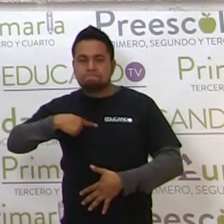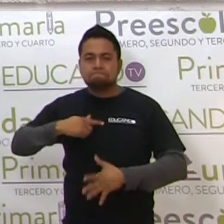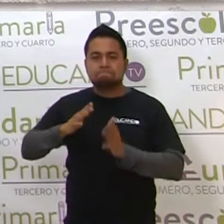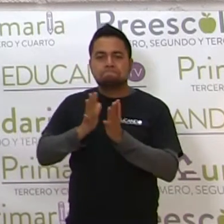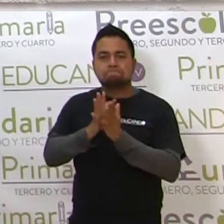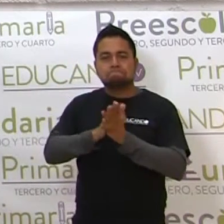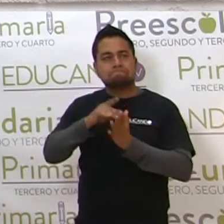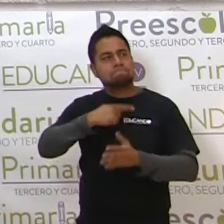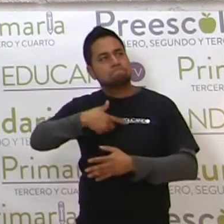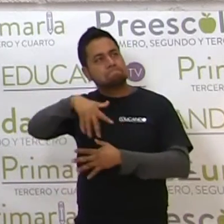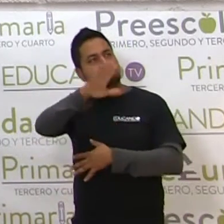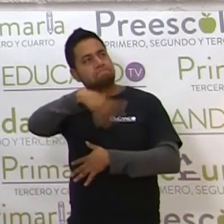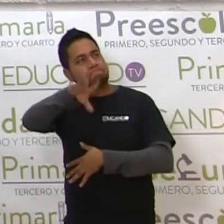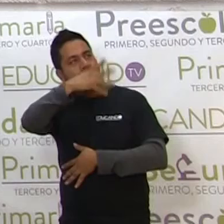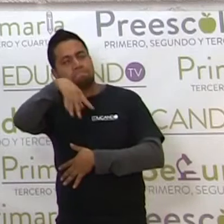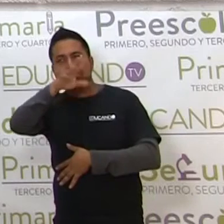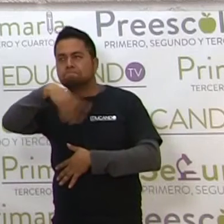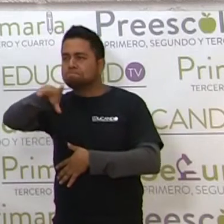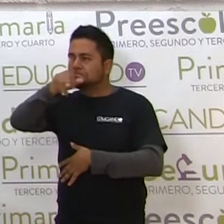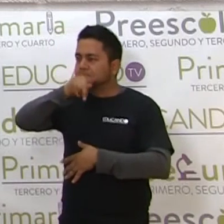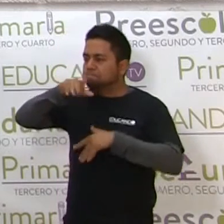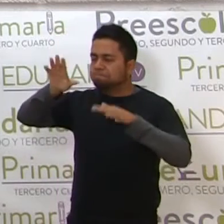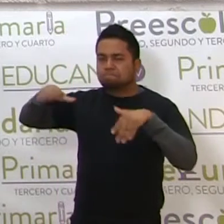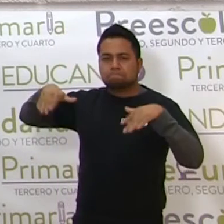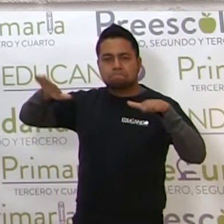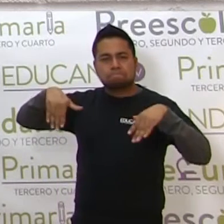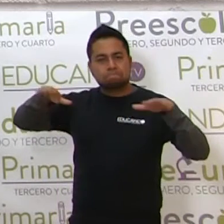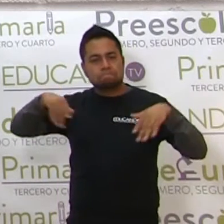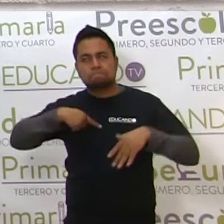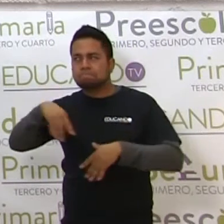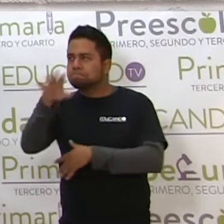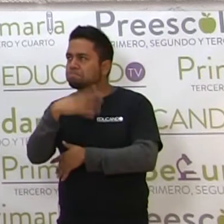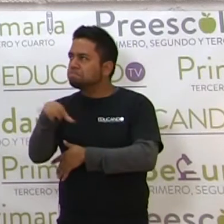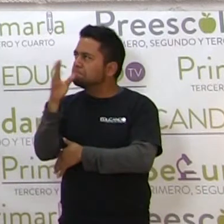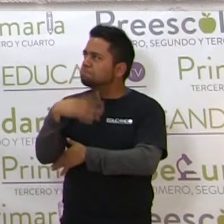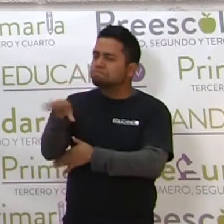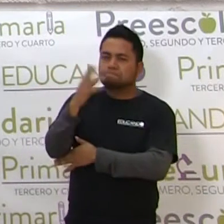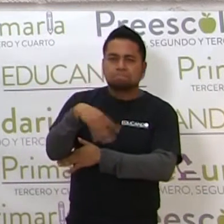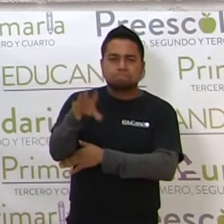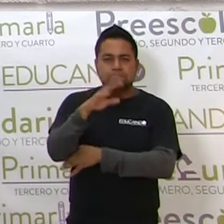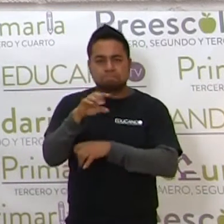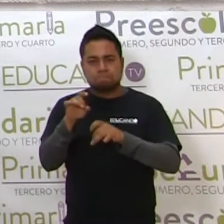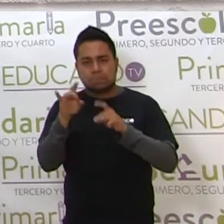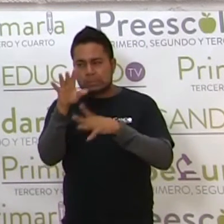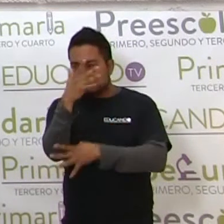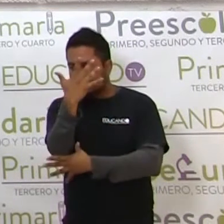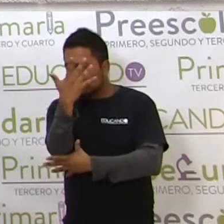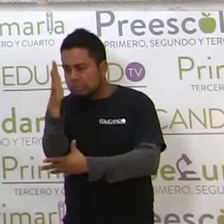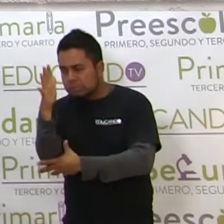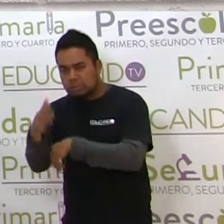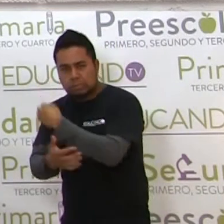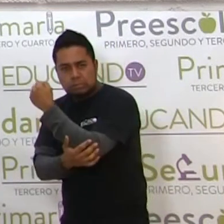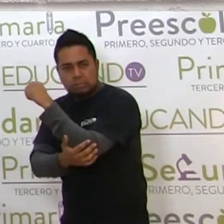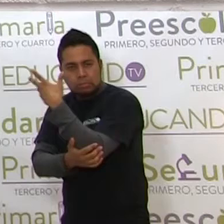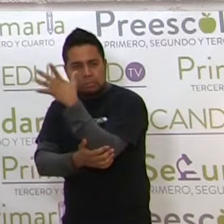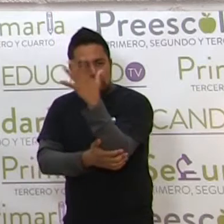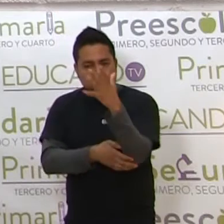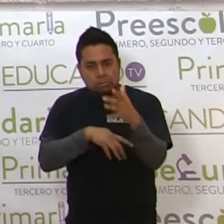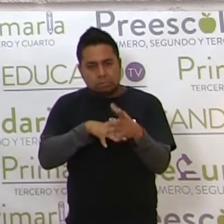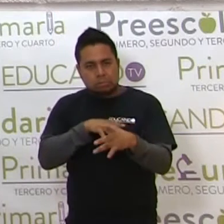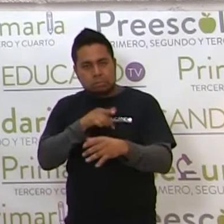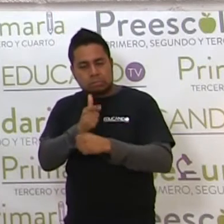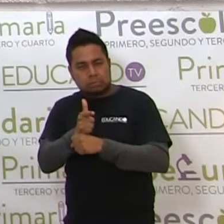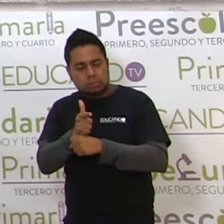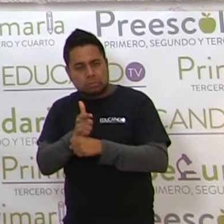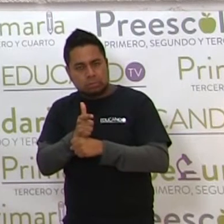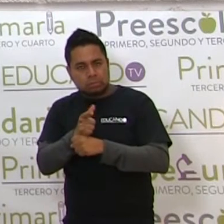encontrar el pájaro de oro llevaba un rato andando cuando en el lindero de un bosque encontró una